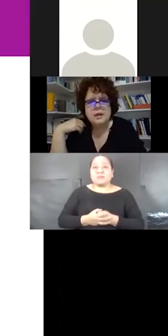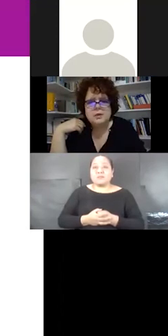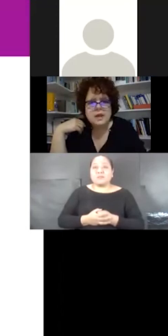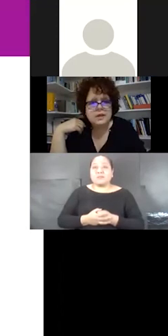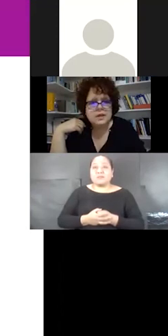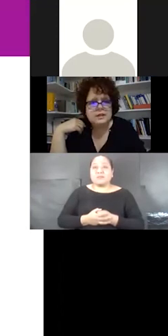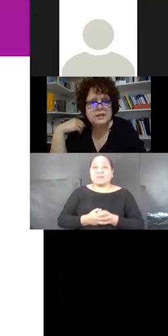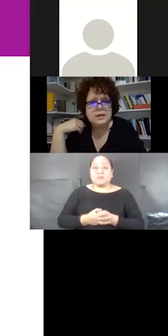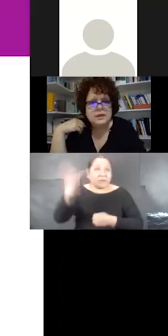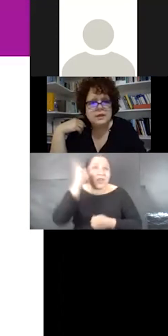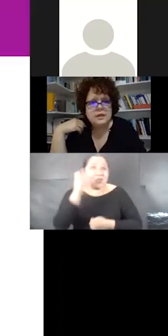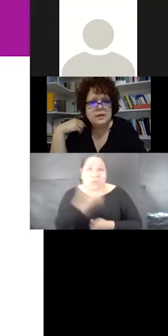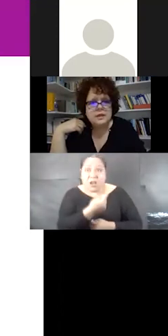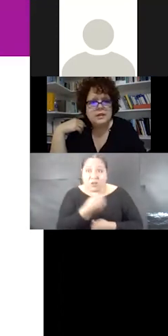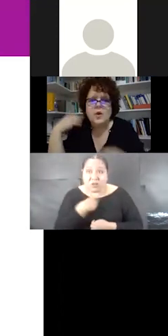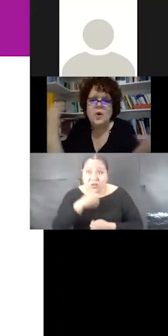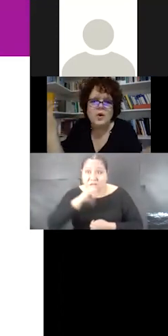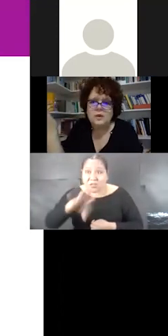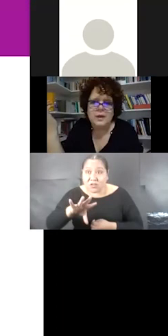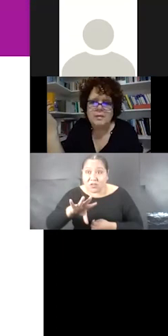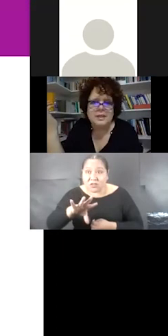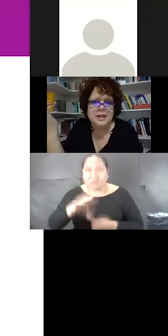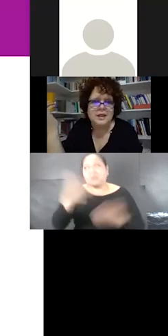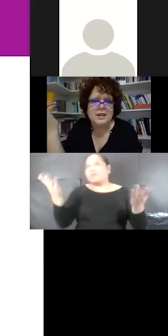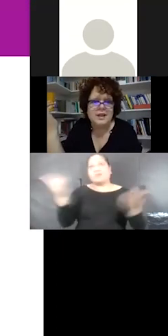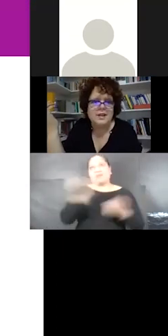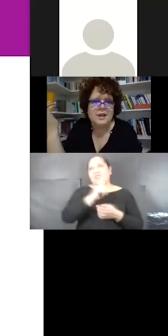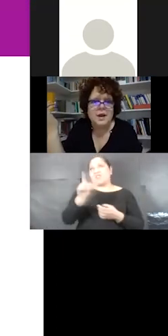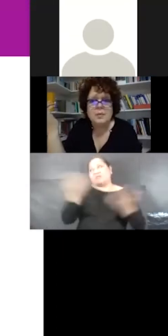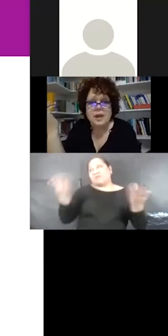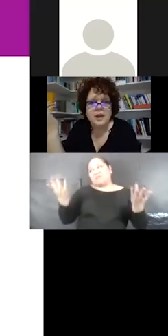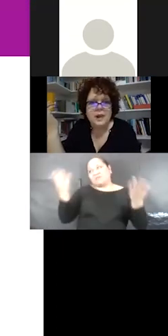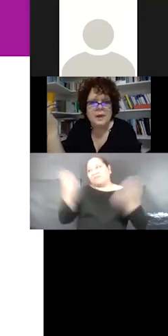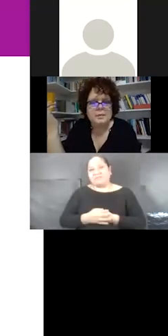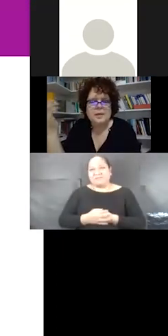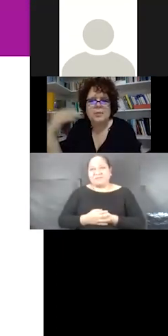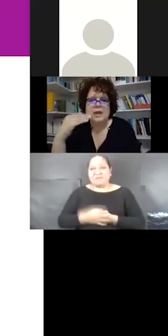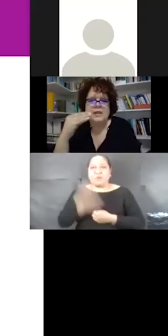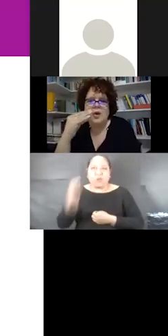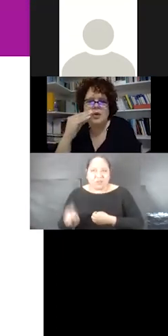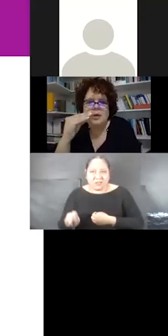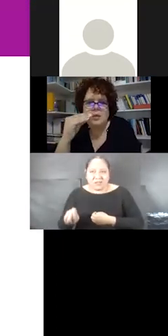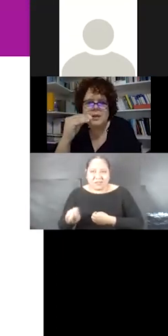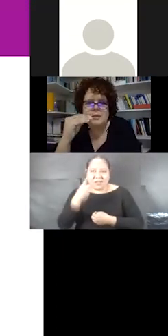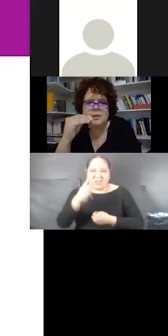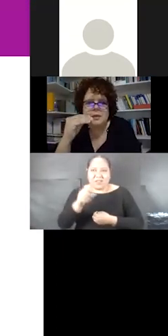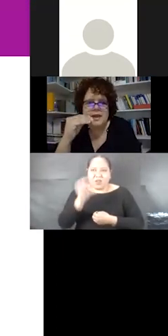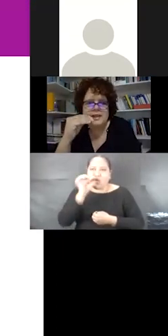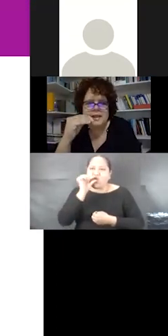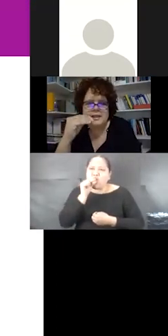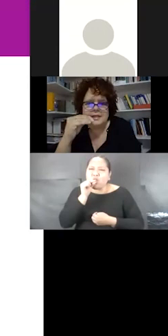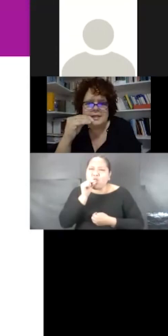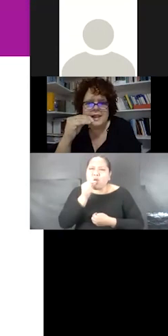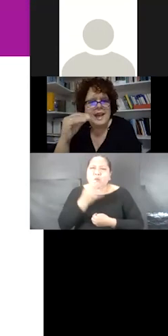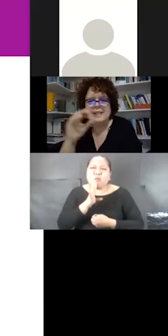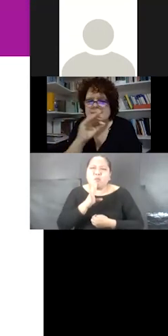¿Me han escuchado lo que les he dicho? No, seguramente. No. ¿Por qué no? ¿Por qué? Porque he estado con el volumen de voz muy